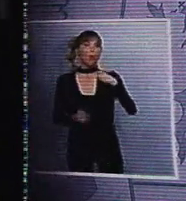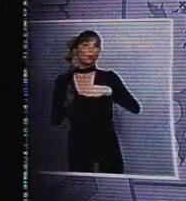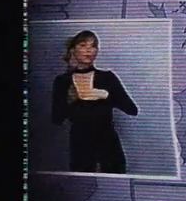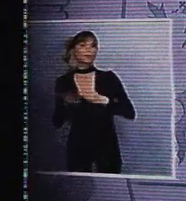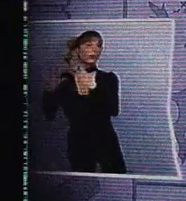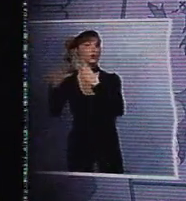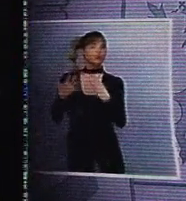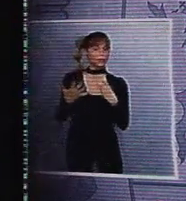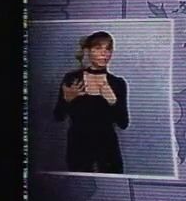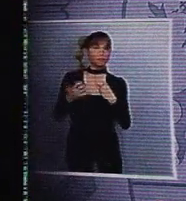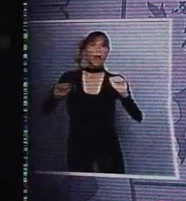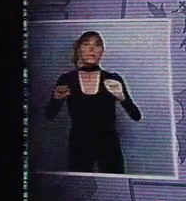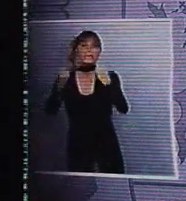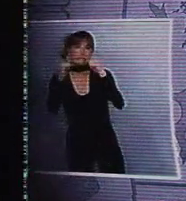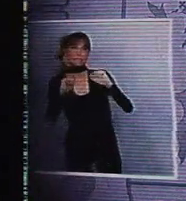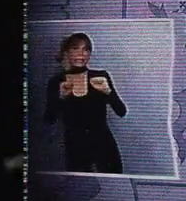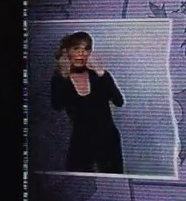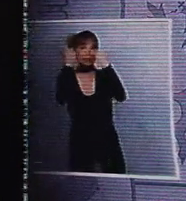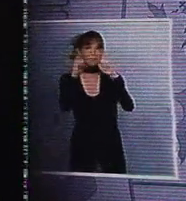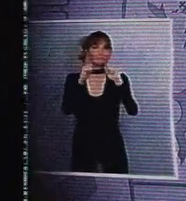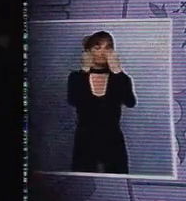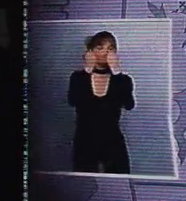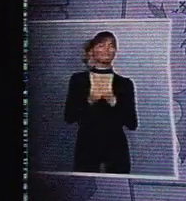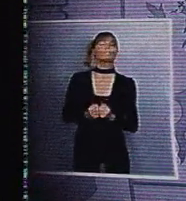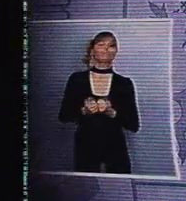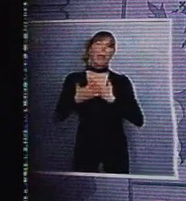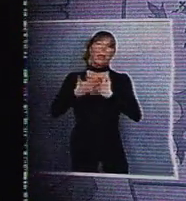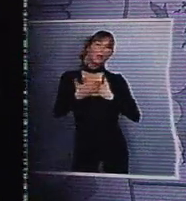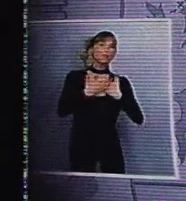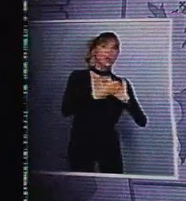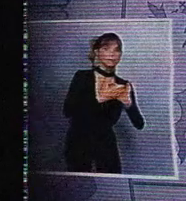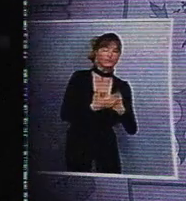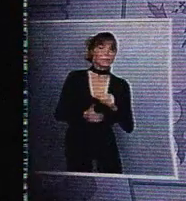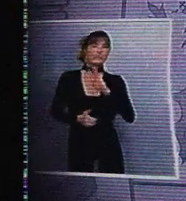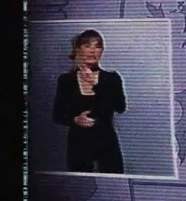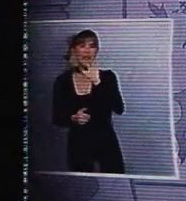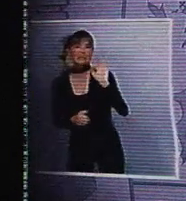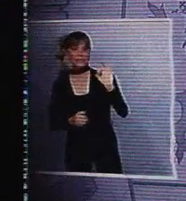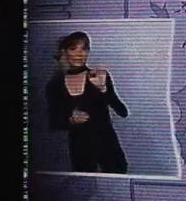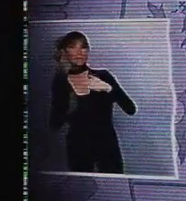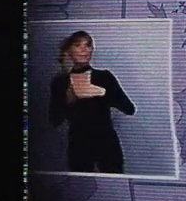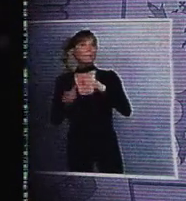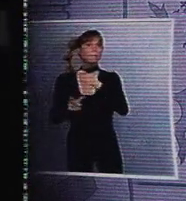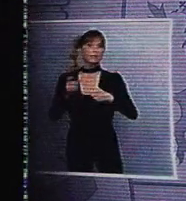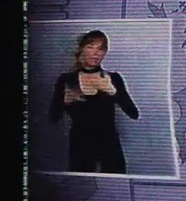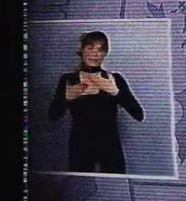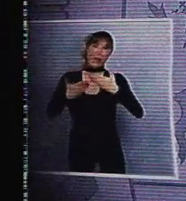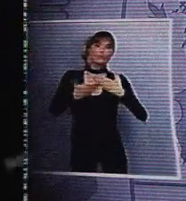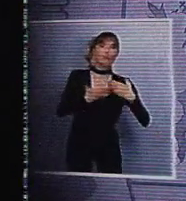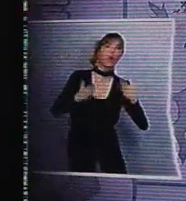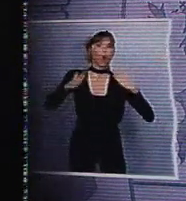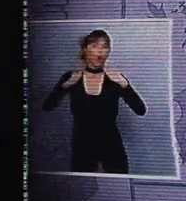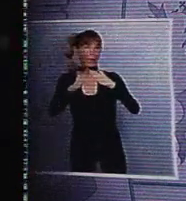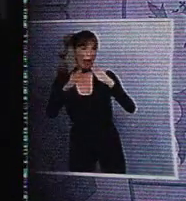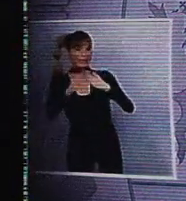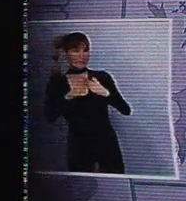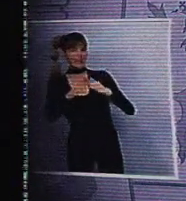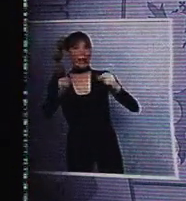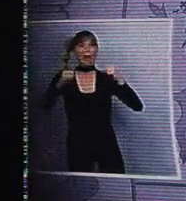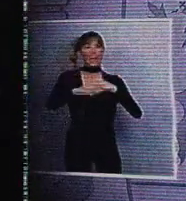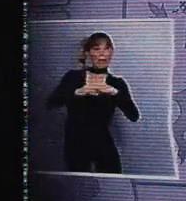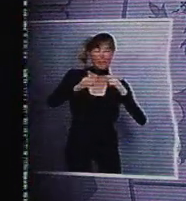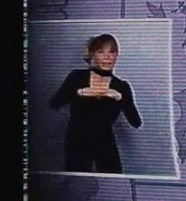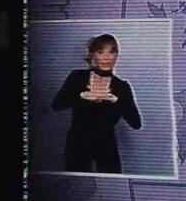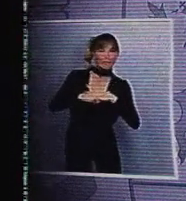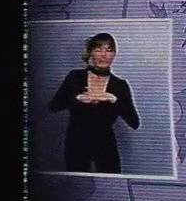gobierno que priorizó una política ideológica Absurda sobre la seguridad de los ciudadanos nada ilustra mejor El